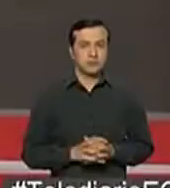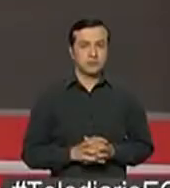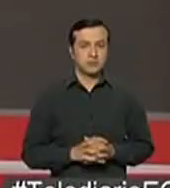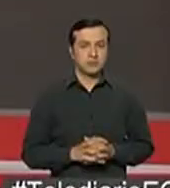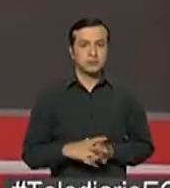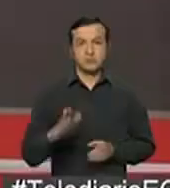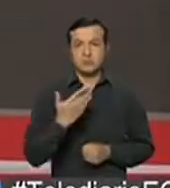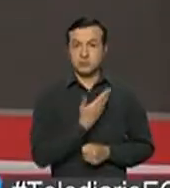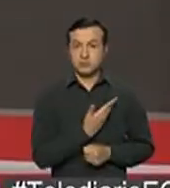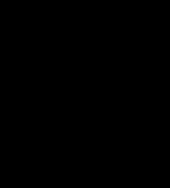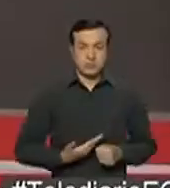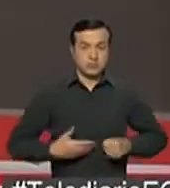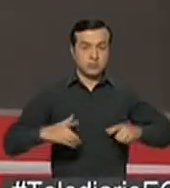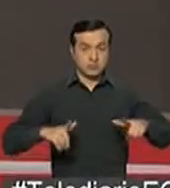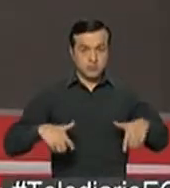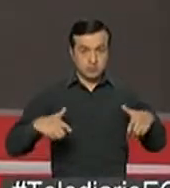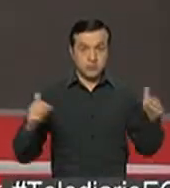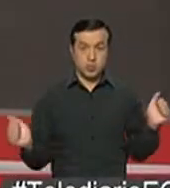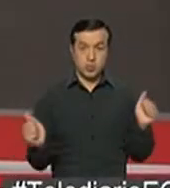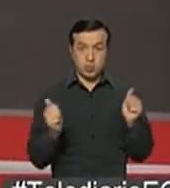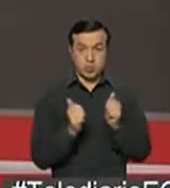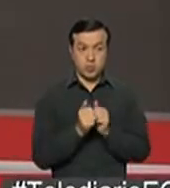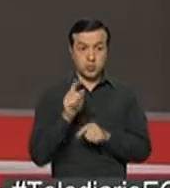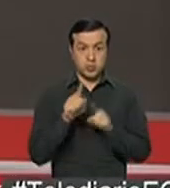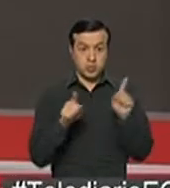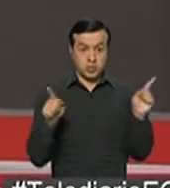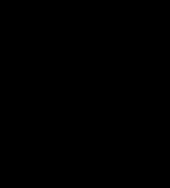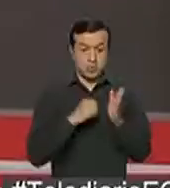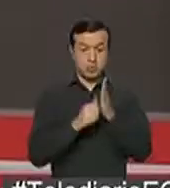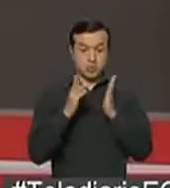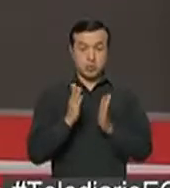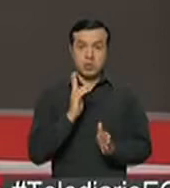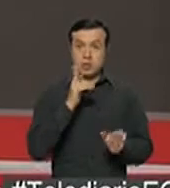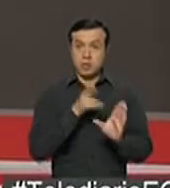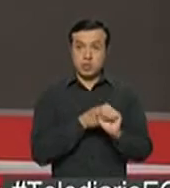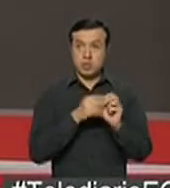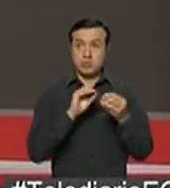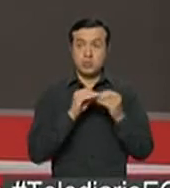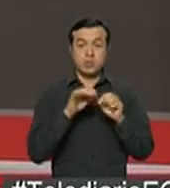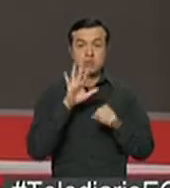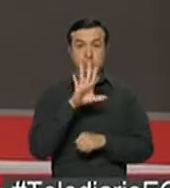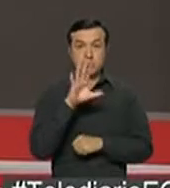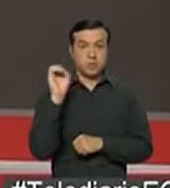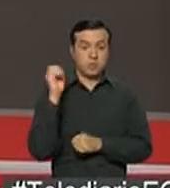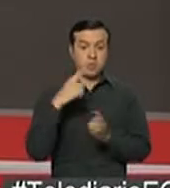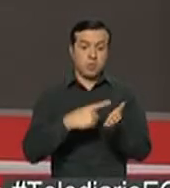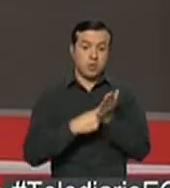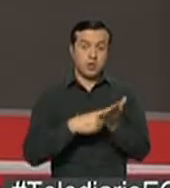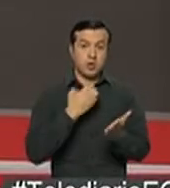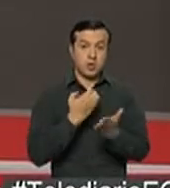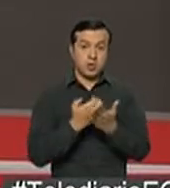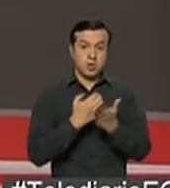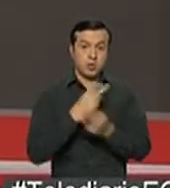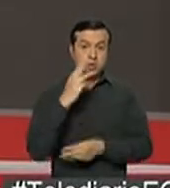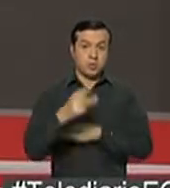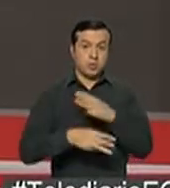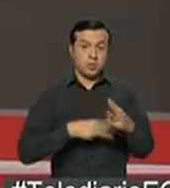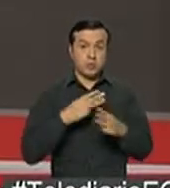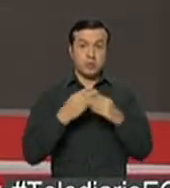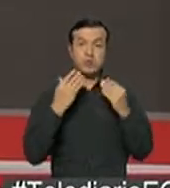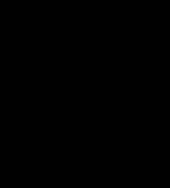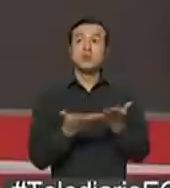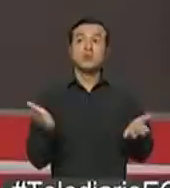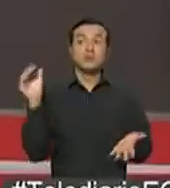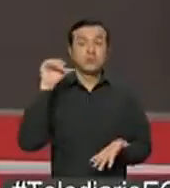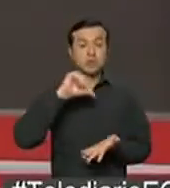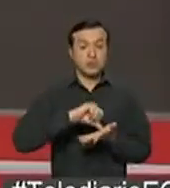El presidente Lenín Moreno, acompañado de varios ministros, asiste a la edición número 50 del Foro Económico Mundial que se realiza en la